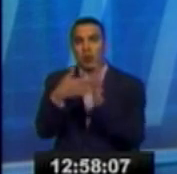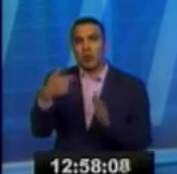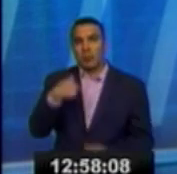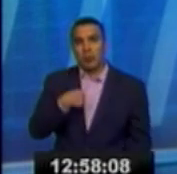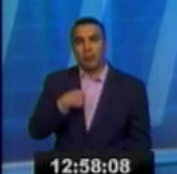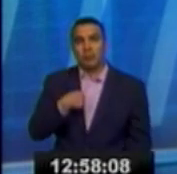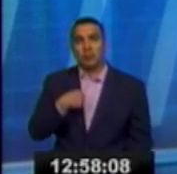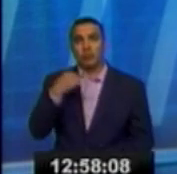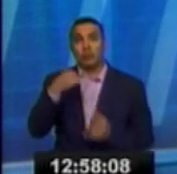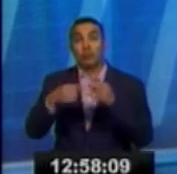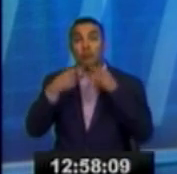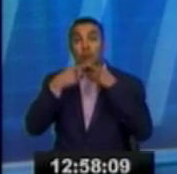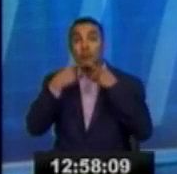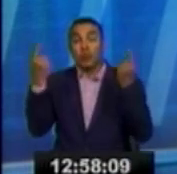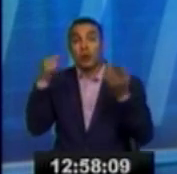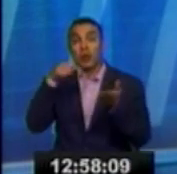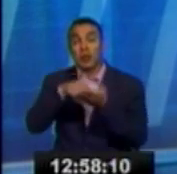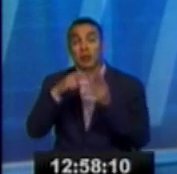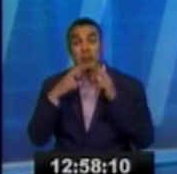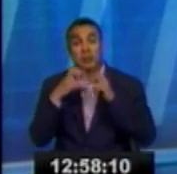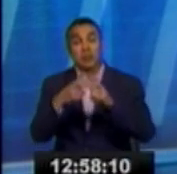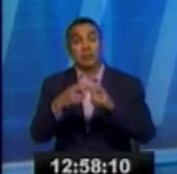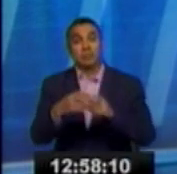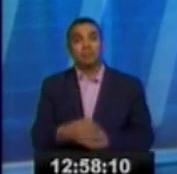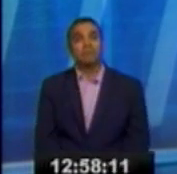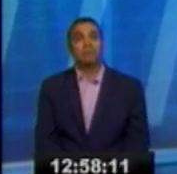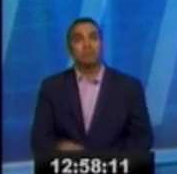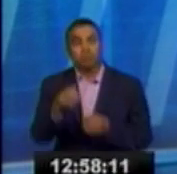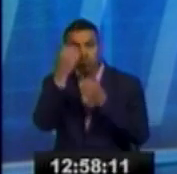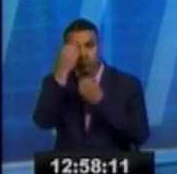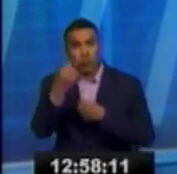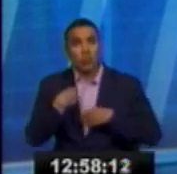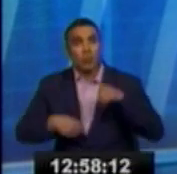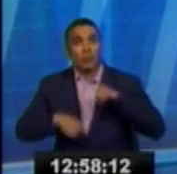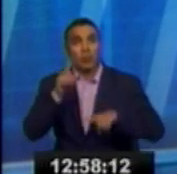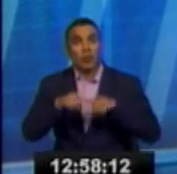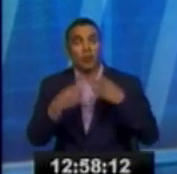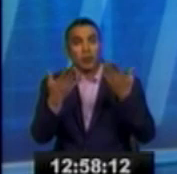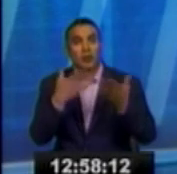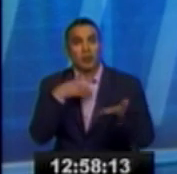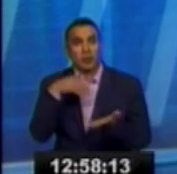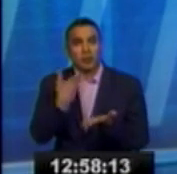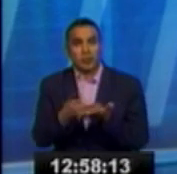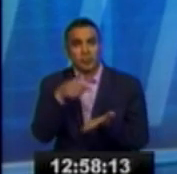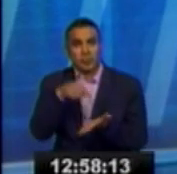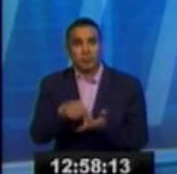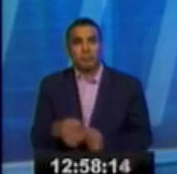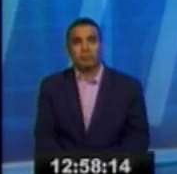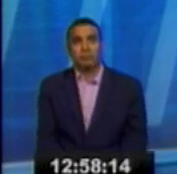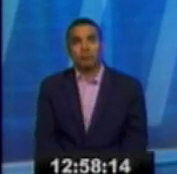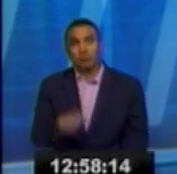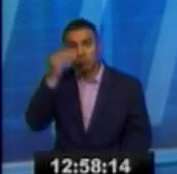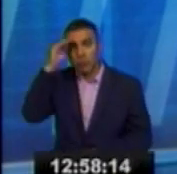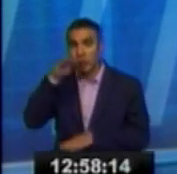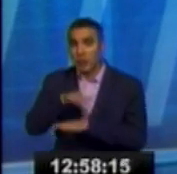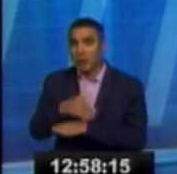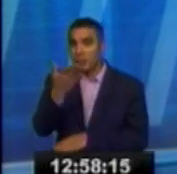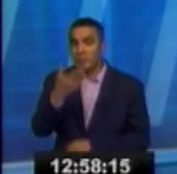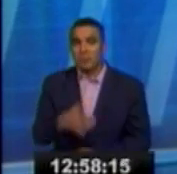la última publicación de esa investigación. Nos informa nuestro compañero Alcibiades Onofre. Adelante, Alcibiades, muy buenas